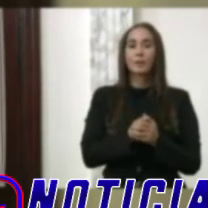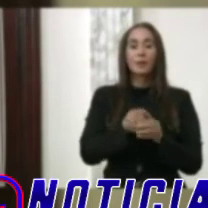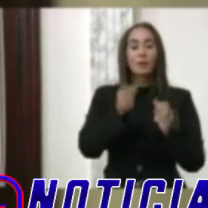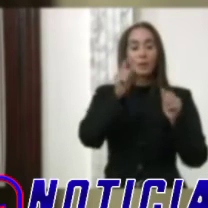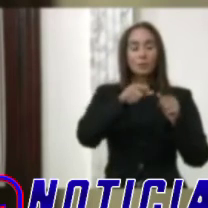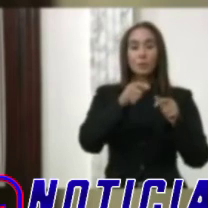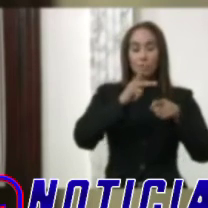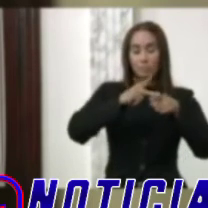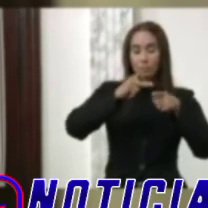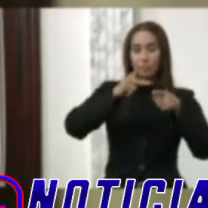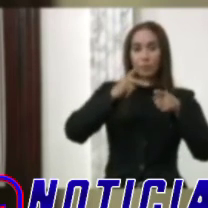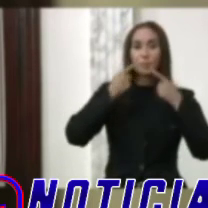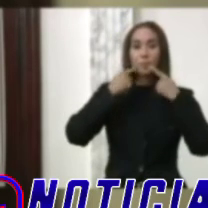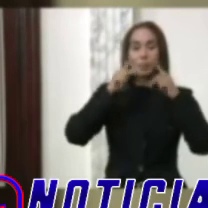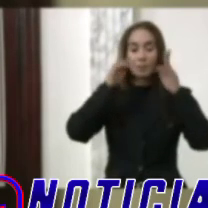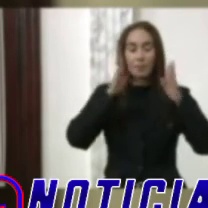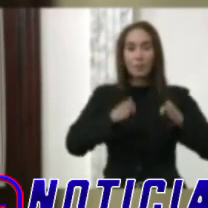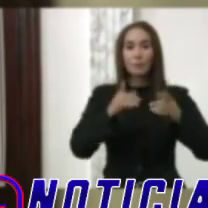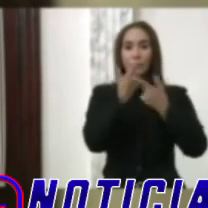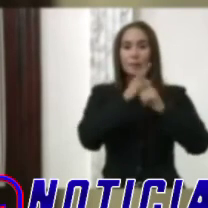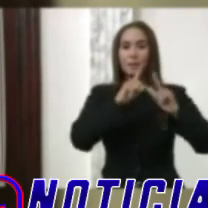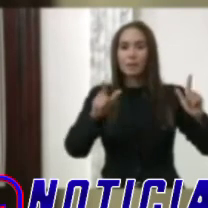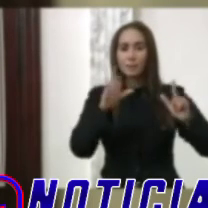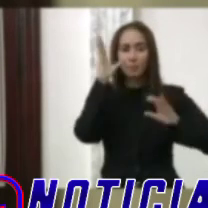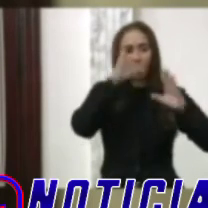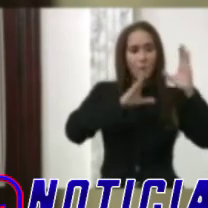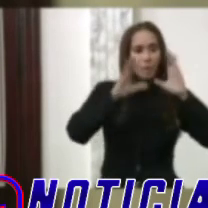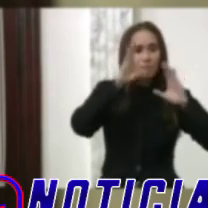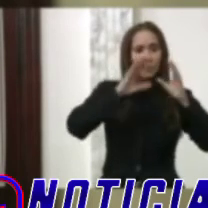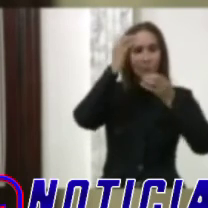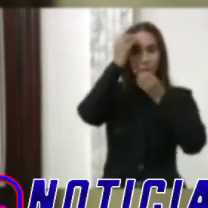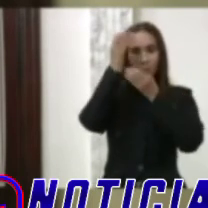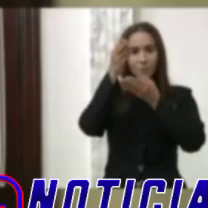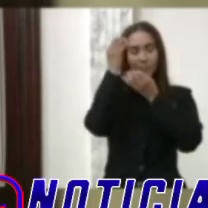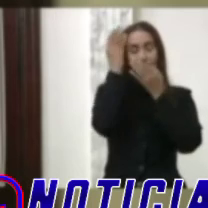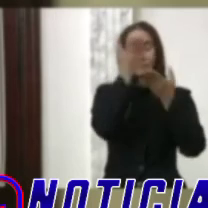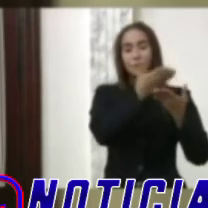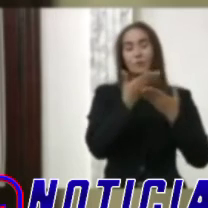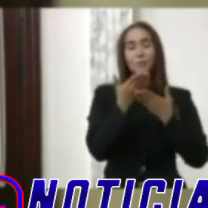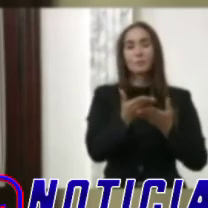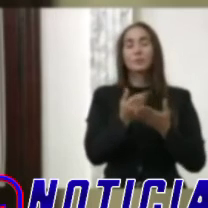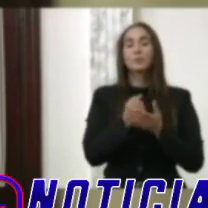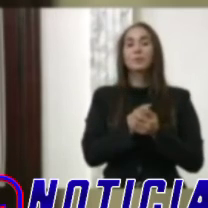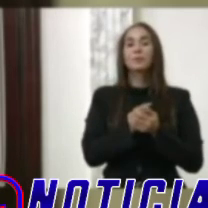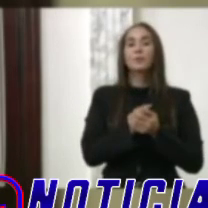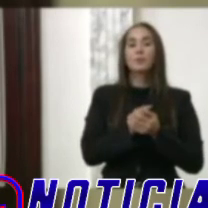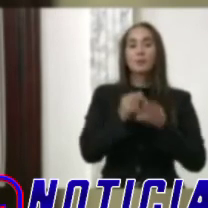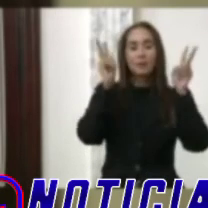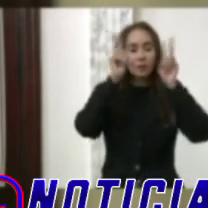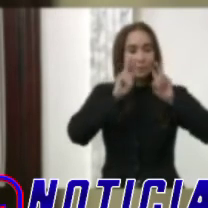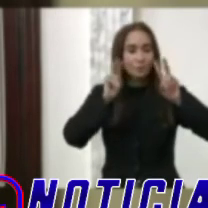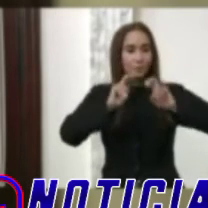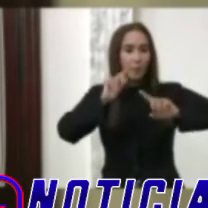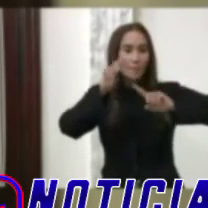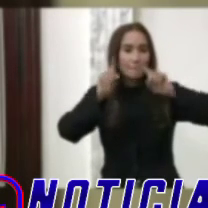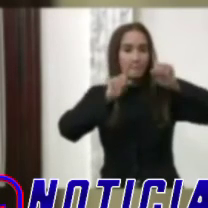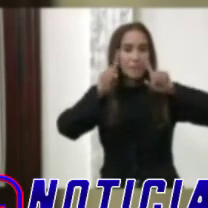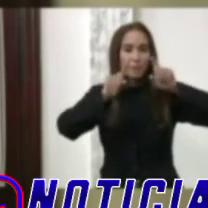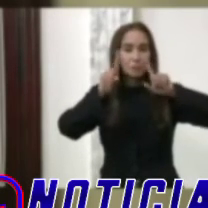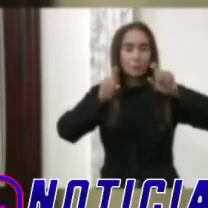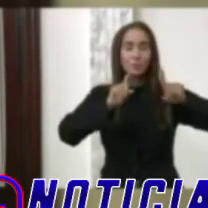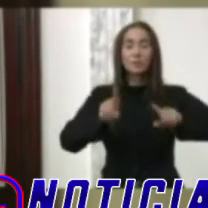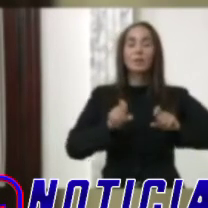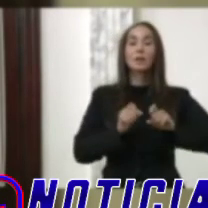y circulación de ideas, la búsqueda y difusión de informaciones, la posibilidad de indagar y cuestionar, de exponer